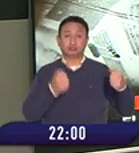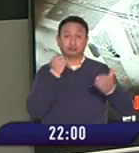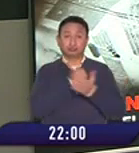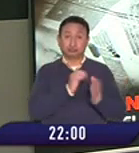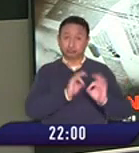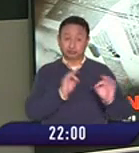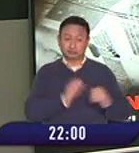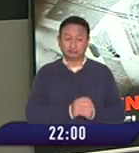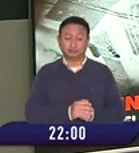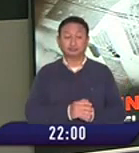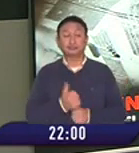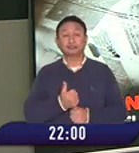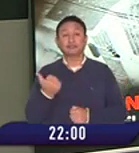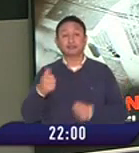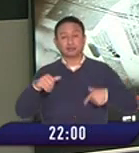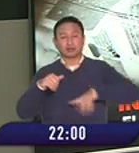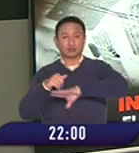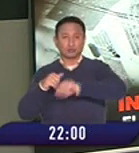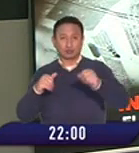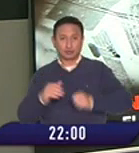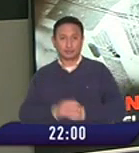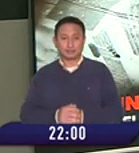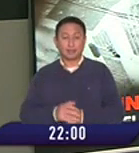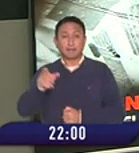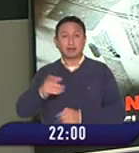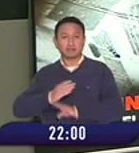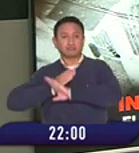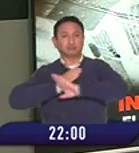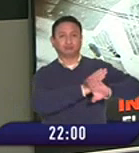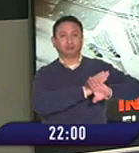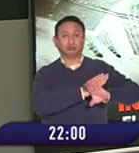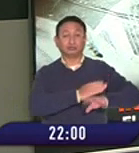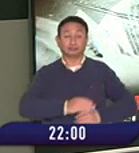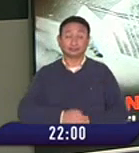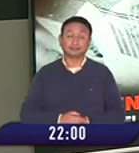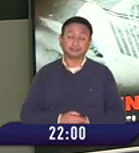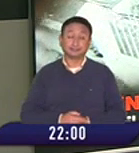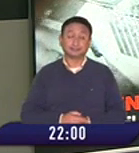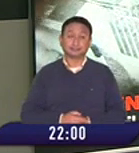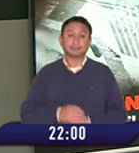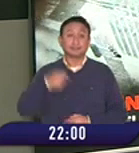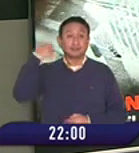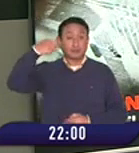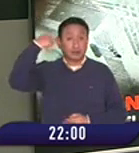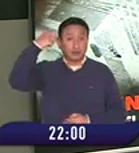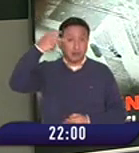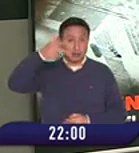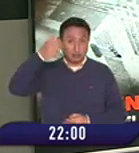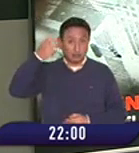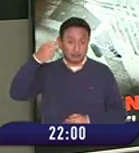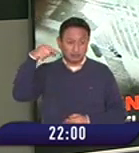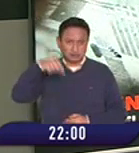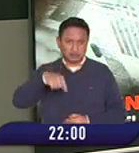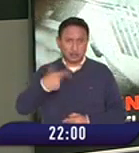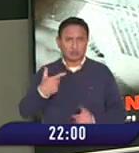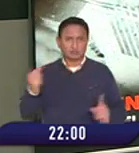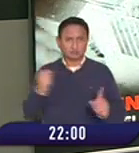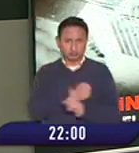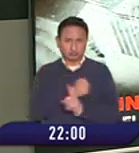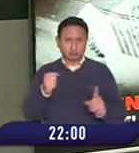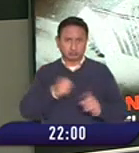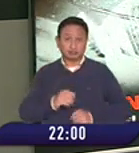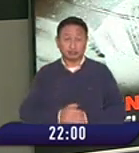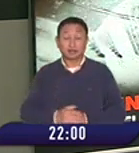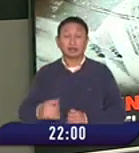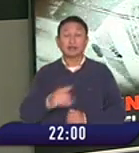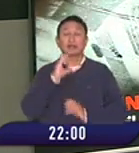placas intentaron robarle. La víctima puso resistencia. Cámaras de seguridad grabaron el violento hecho que se